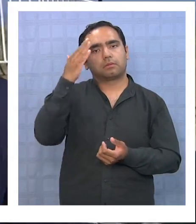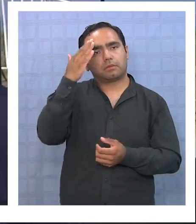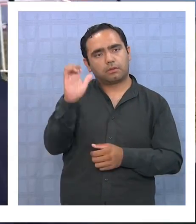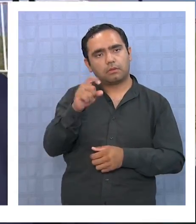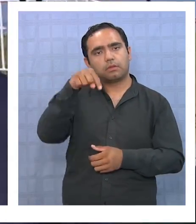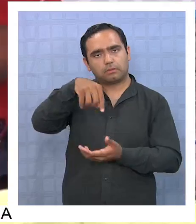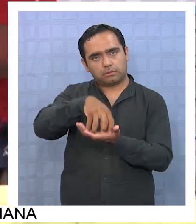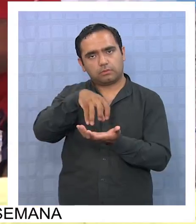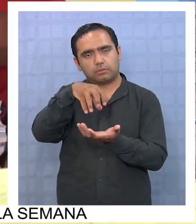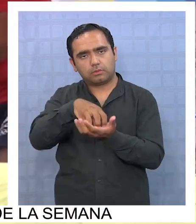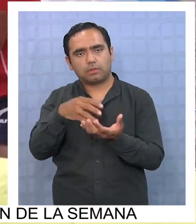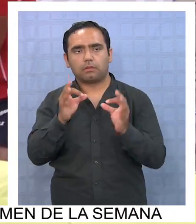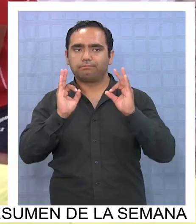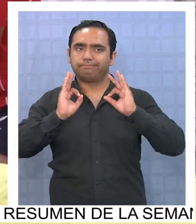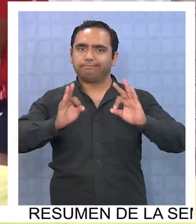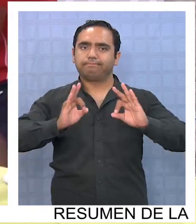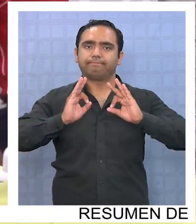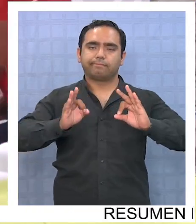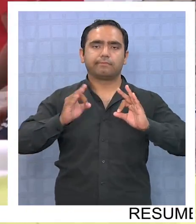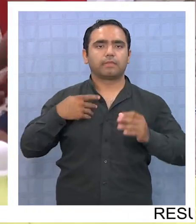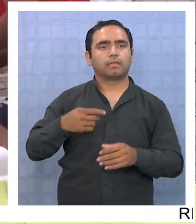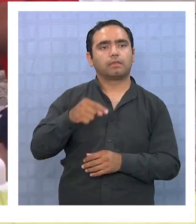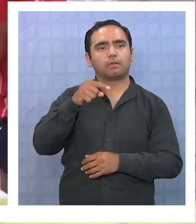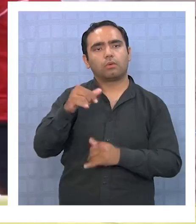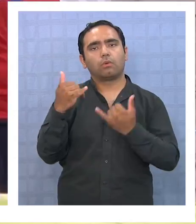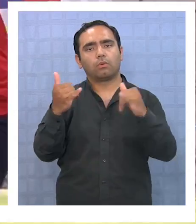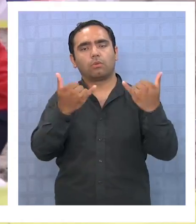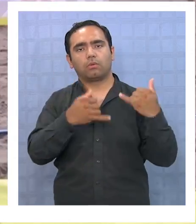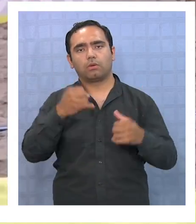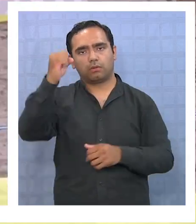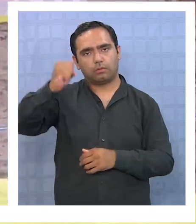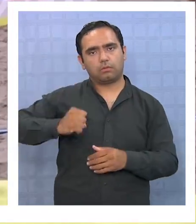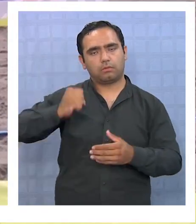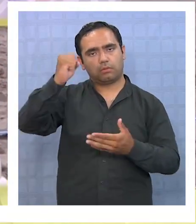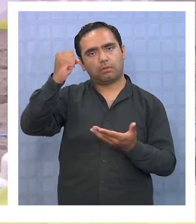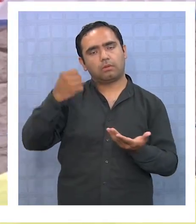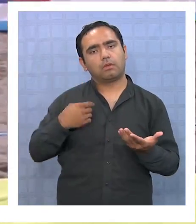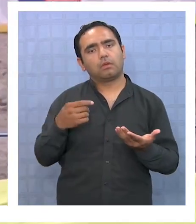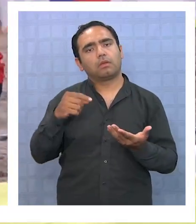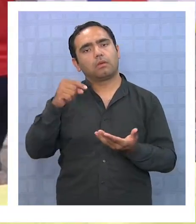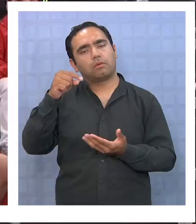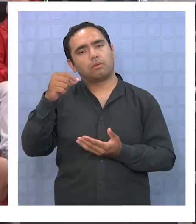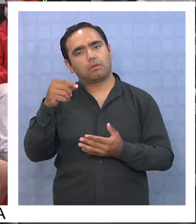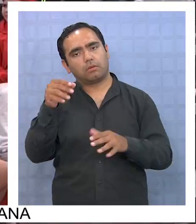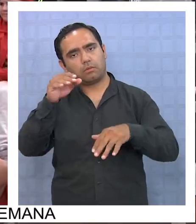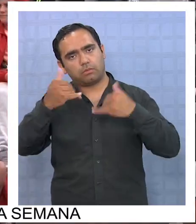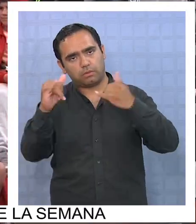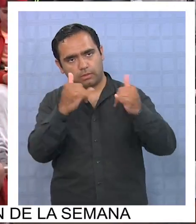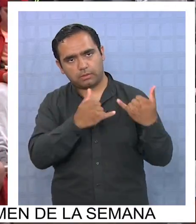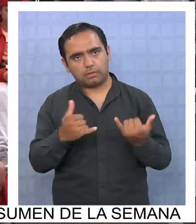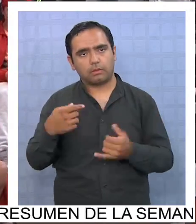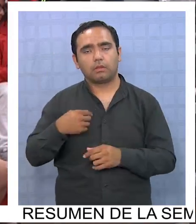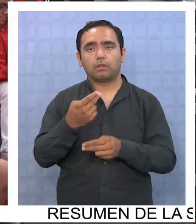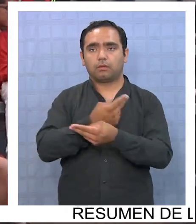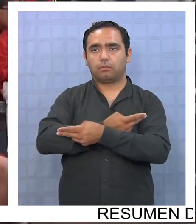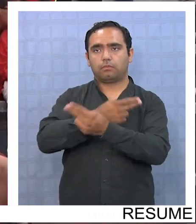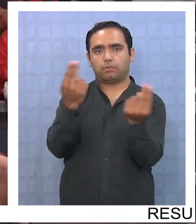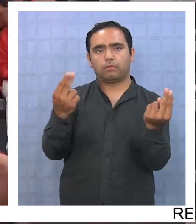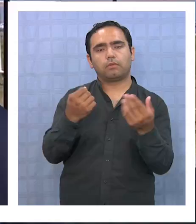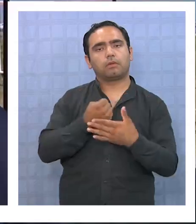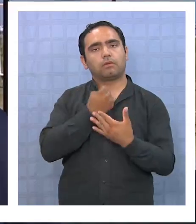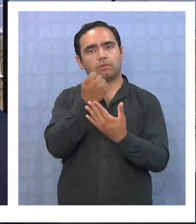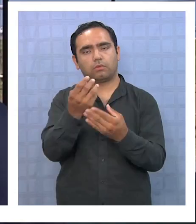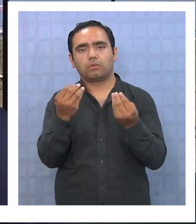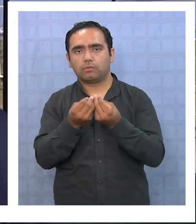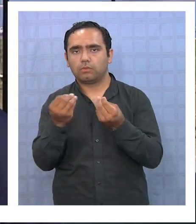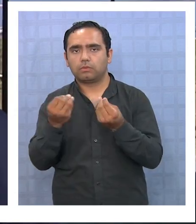estuvo ideal para hacer los Juegos Bolivarianos. Y nada, yo creo que el público ha ayudado harto, como